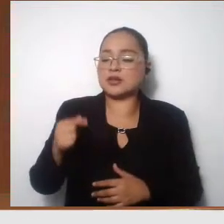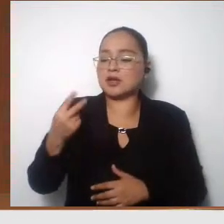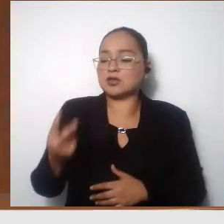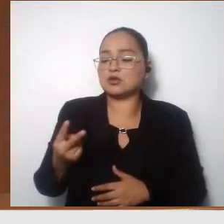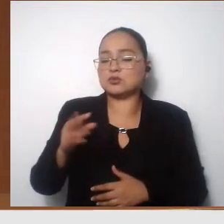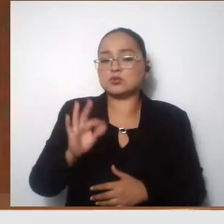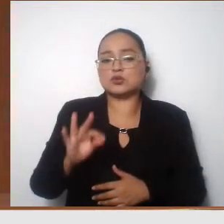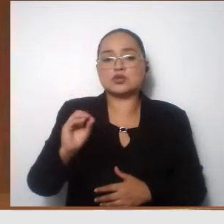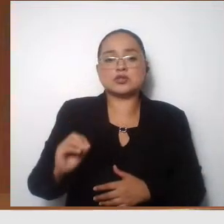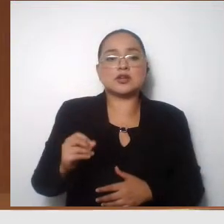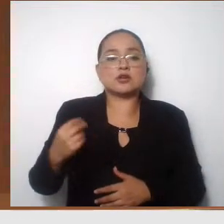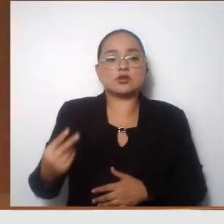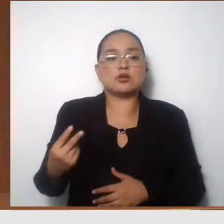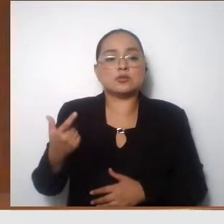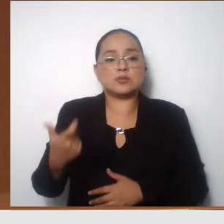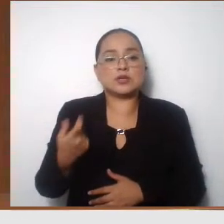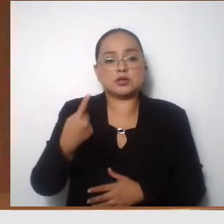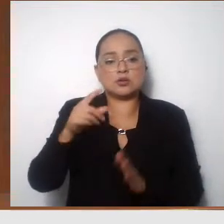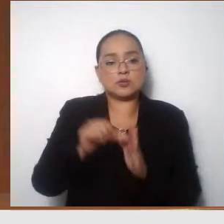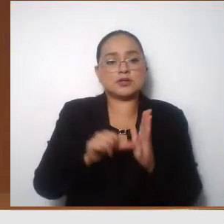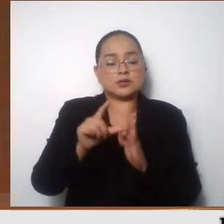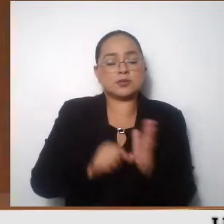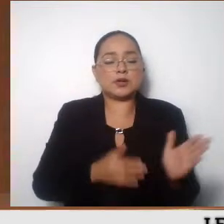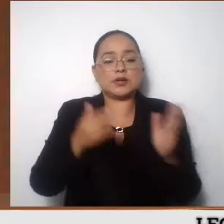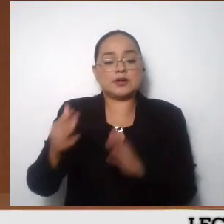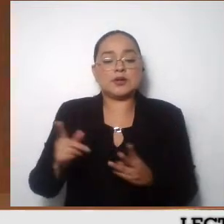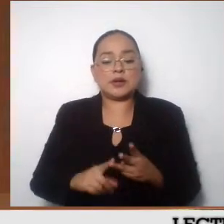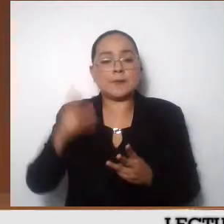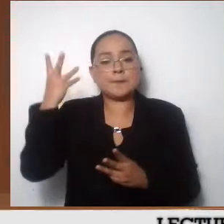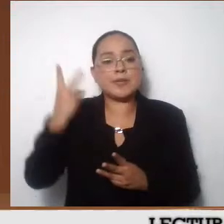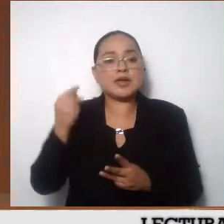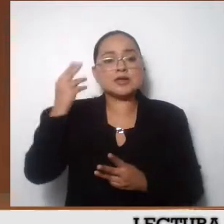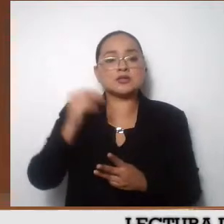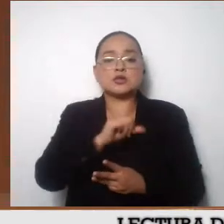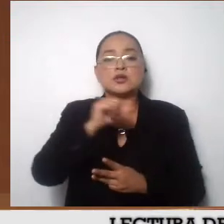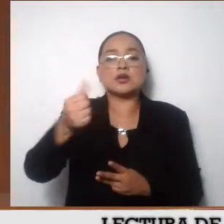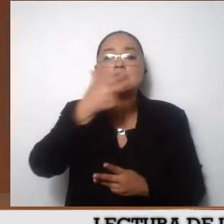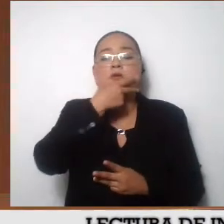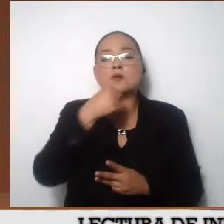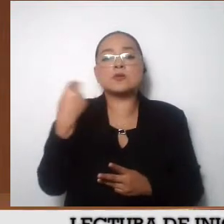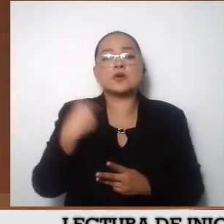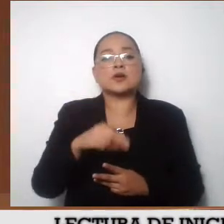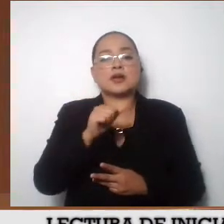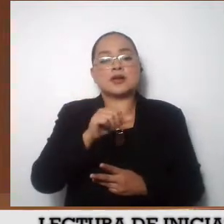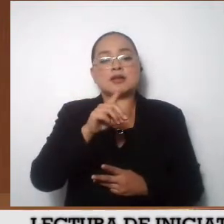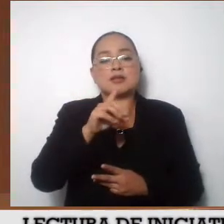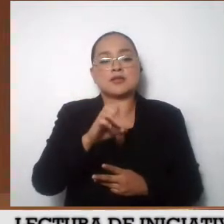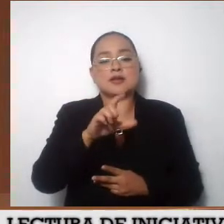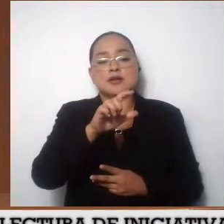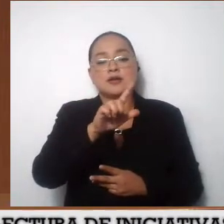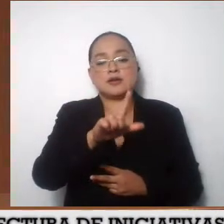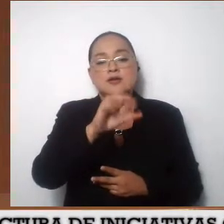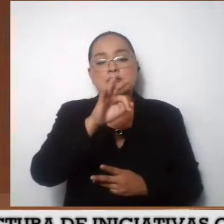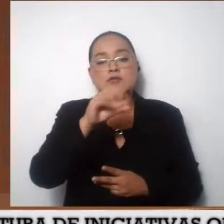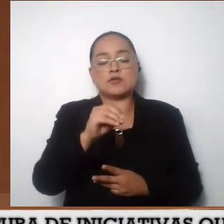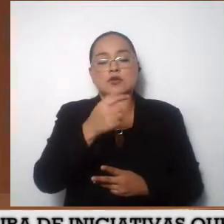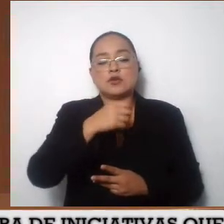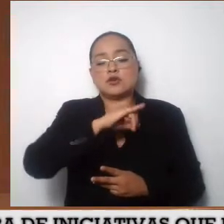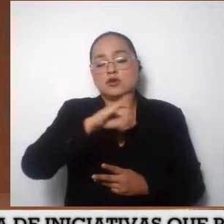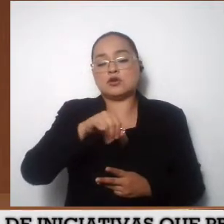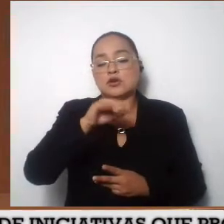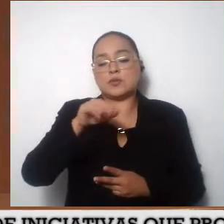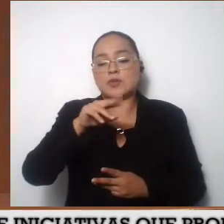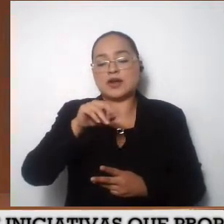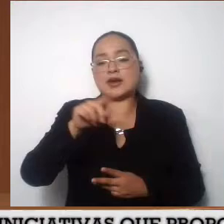13,772.02 pesos mensuales. Pensión por retiro al ciudadano Adelfo Jiménez Ríos, categoría